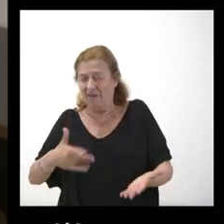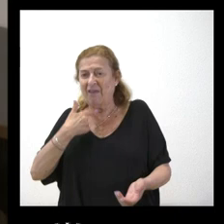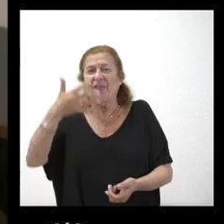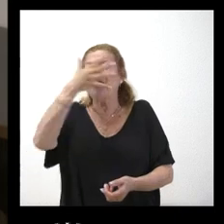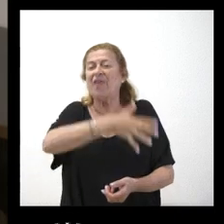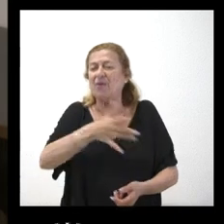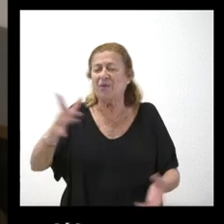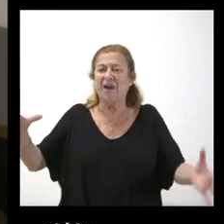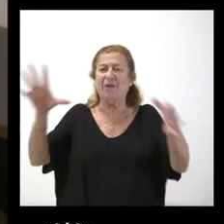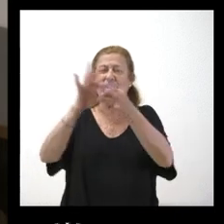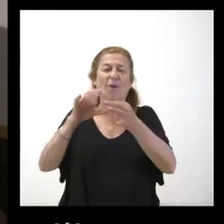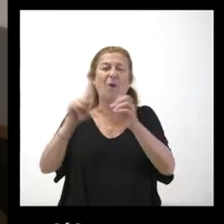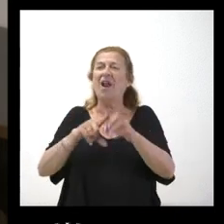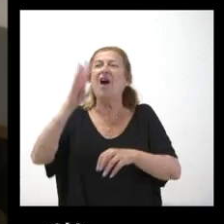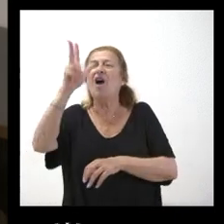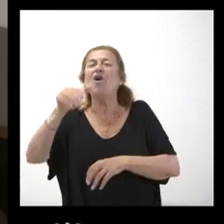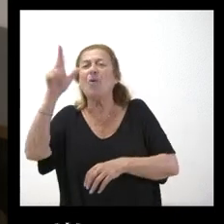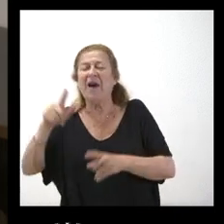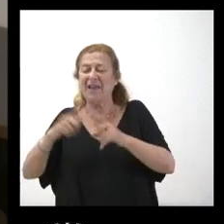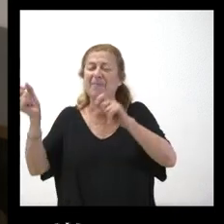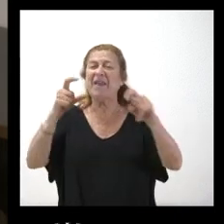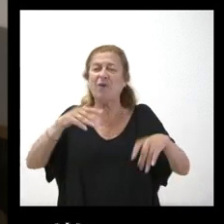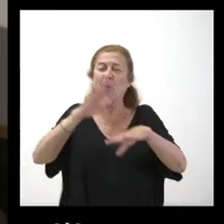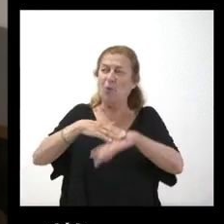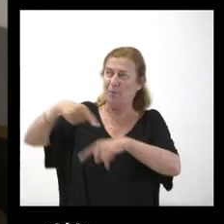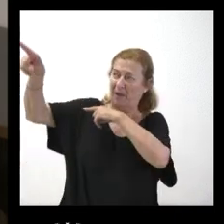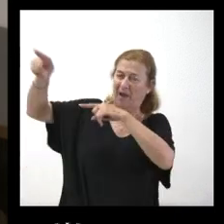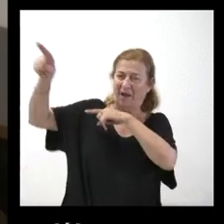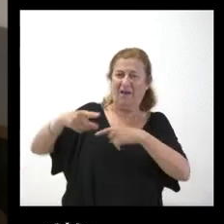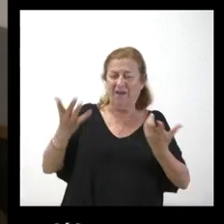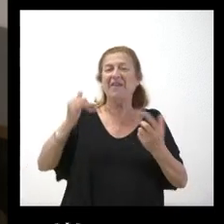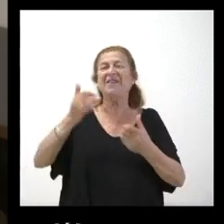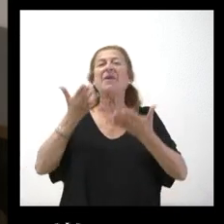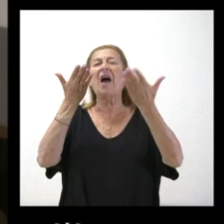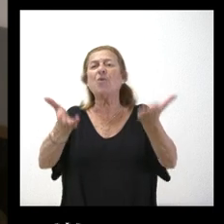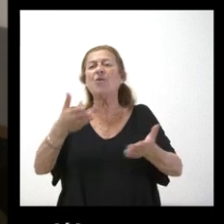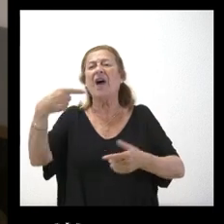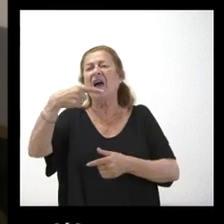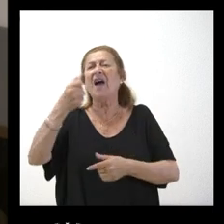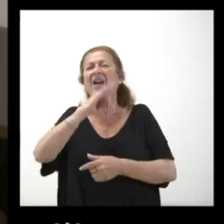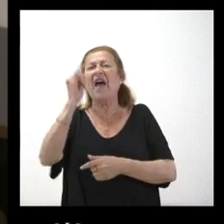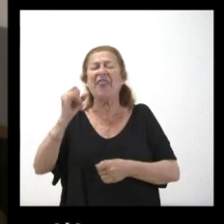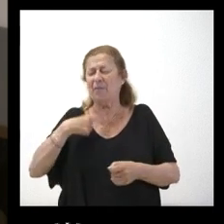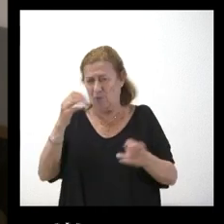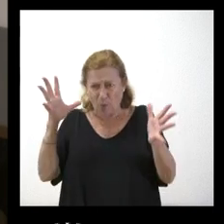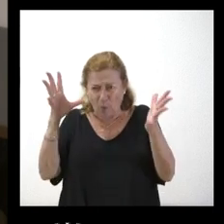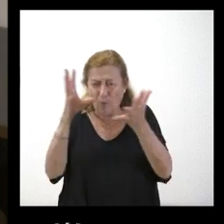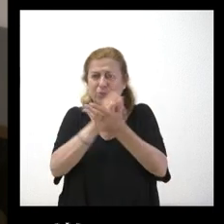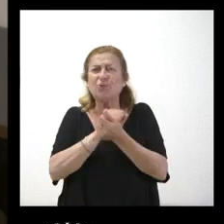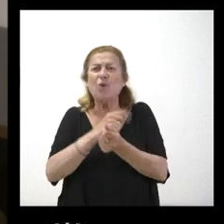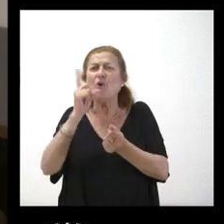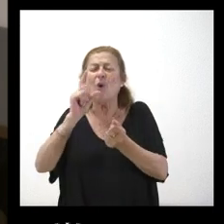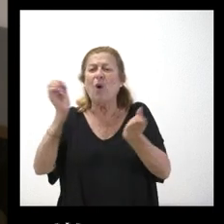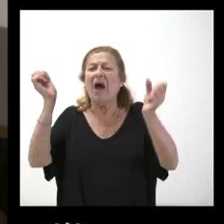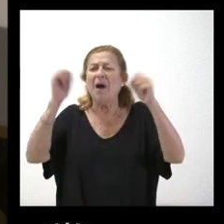supone relacionar la delincuencia e inmigración y luego sobre las ayudas a gaza No no me ha quedado Claro si no las aprueban